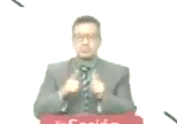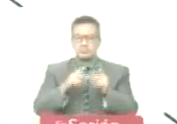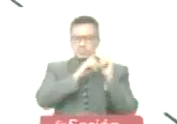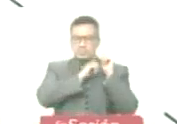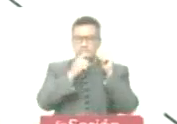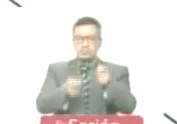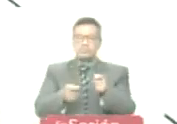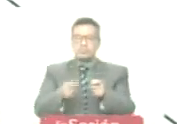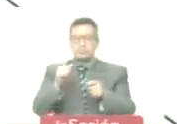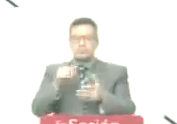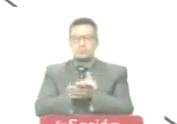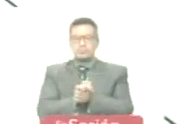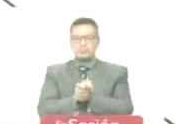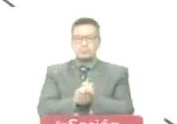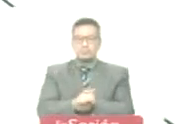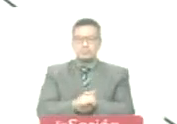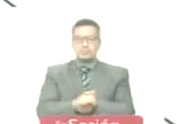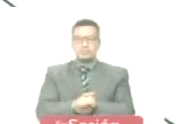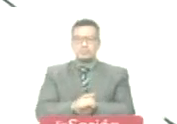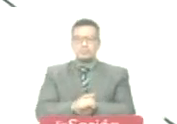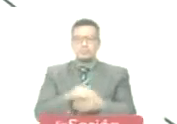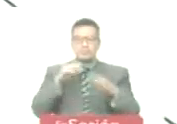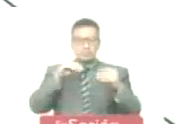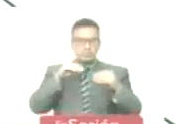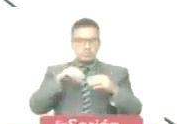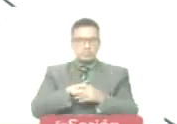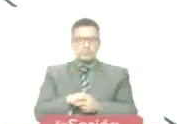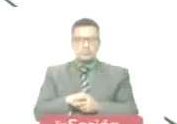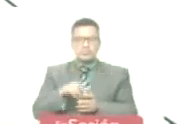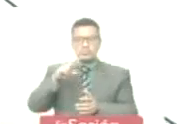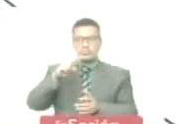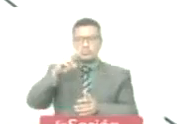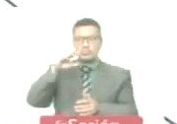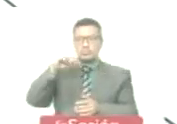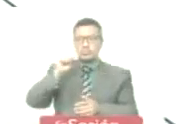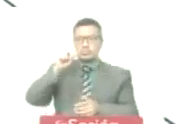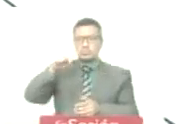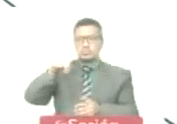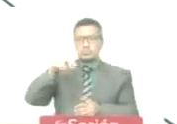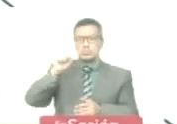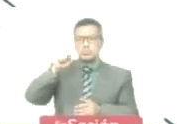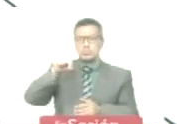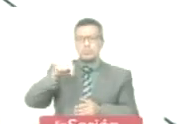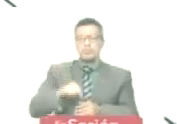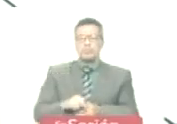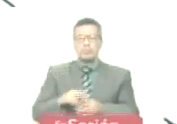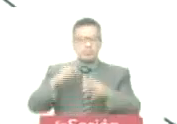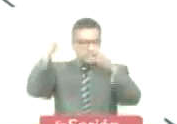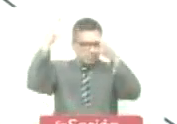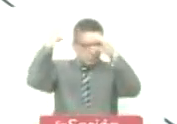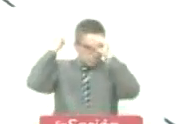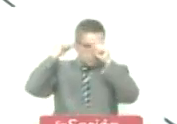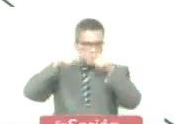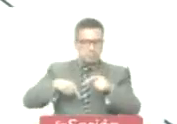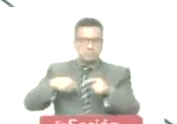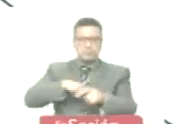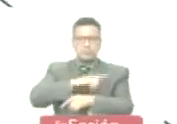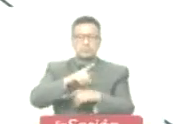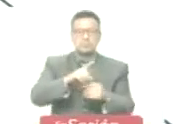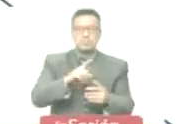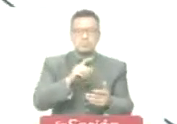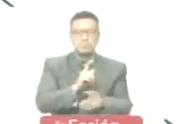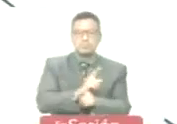un patriota. Estamos hablando de Ramón Gordils como embajador plenipotenciario